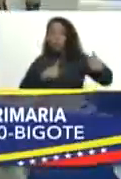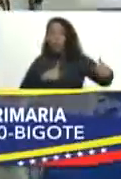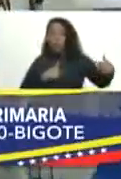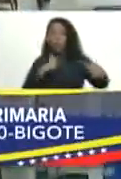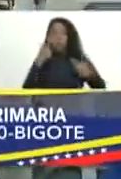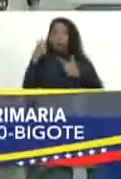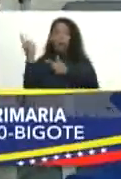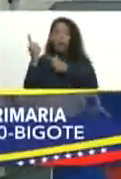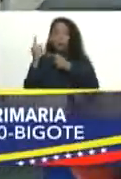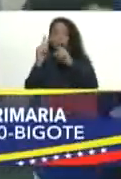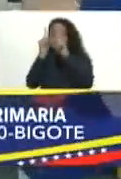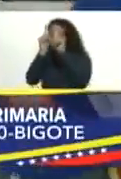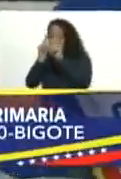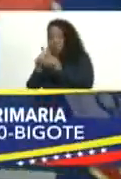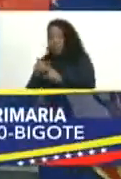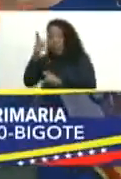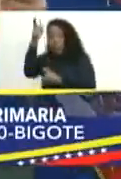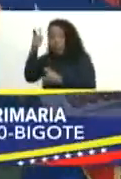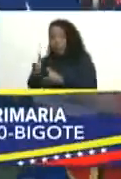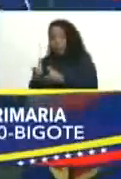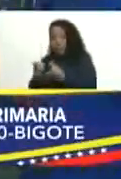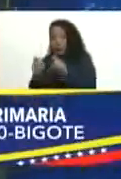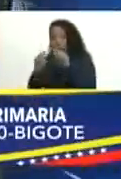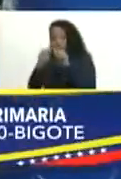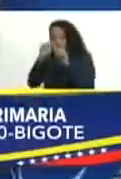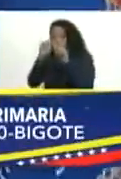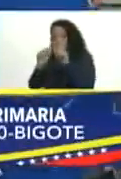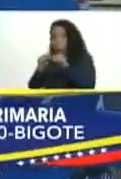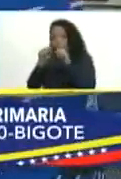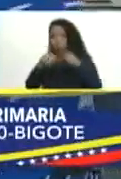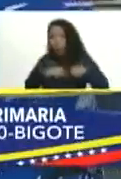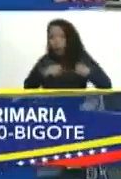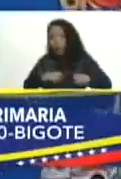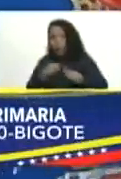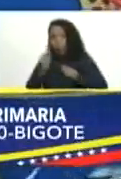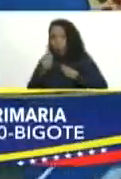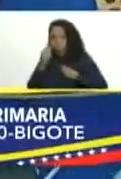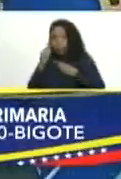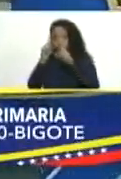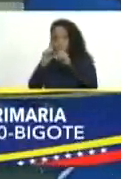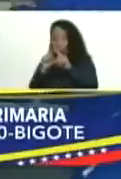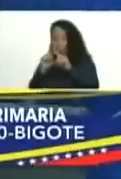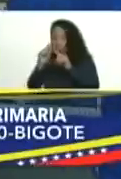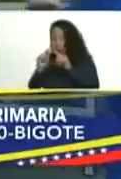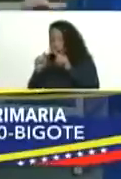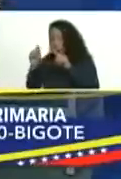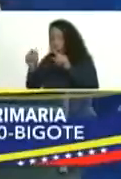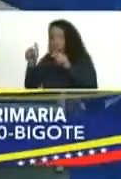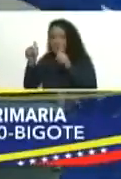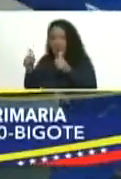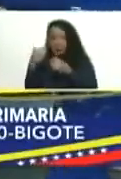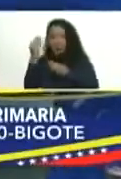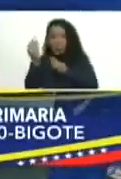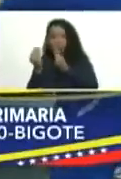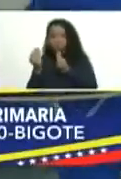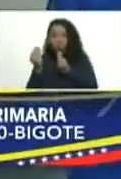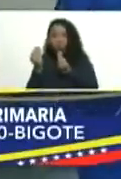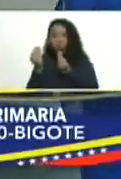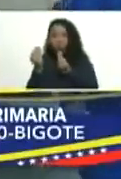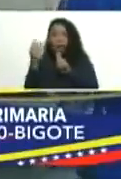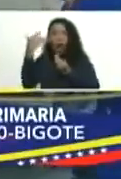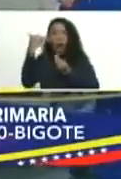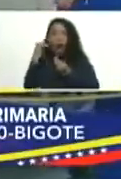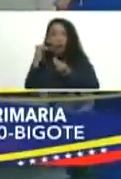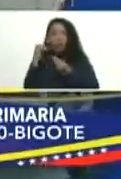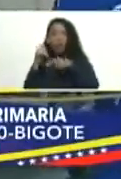para hacer los electros de los pacientes en la jornada, tiene los holsters, tiene su camilla, su monitor